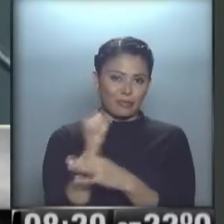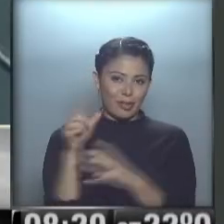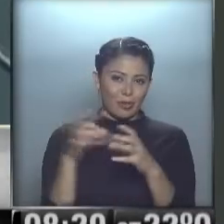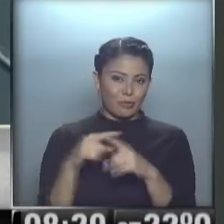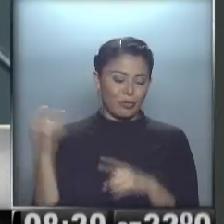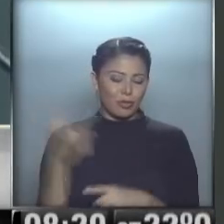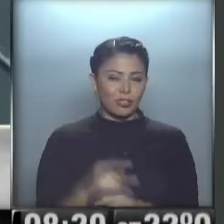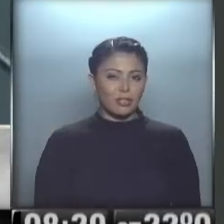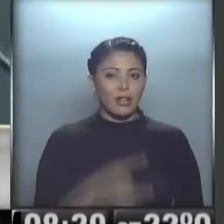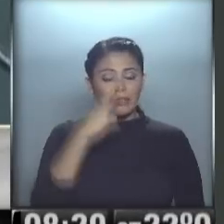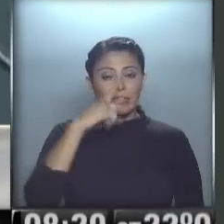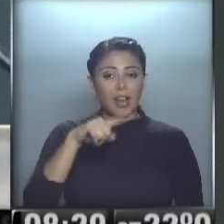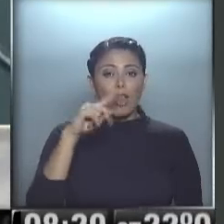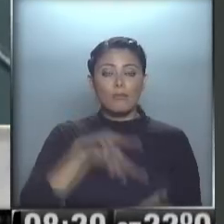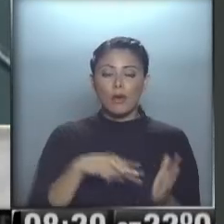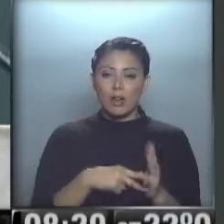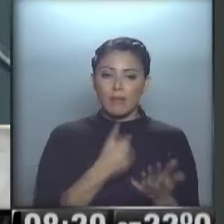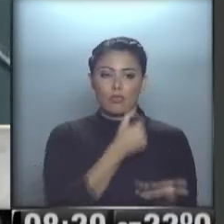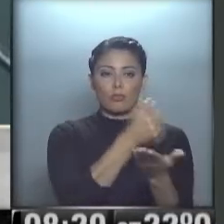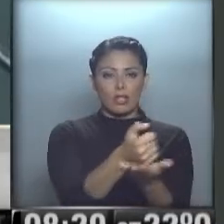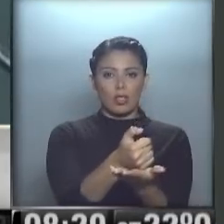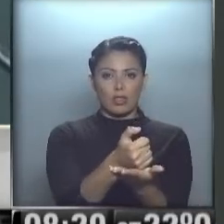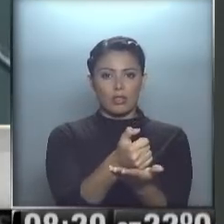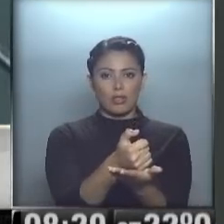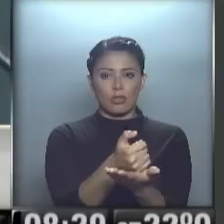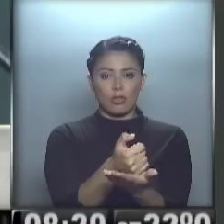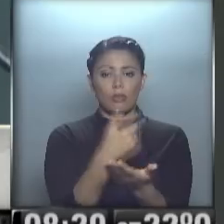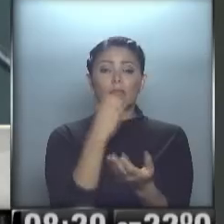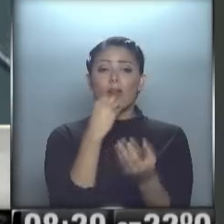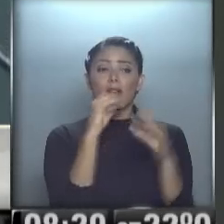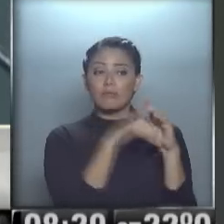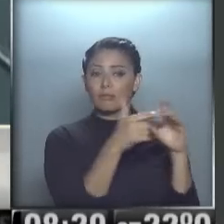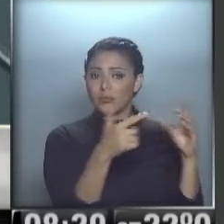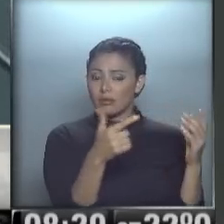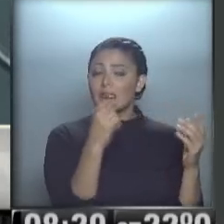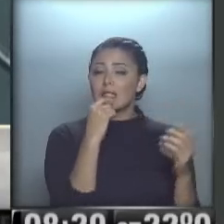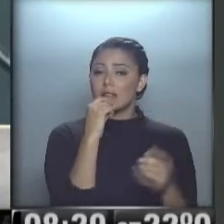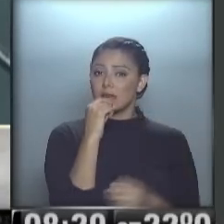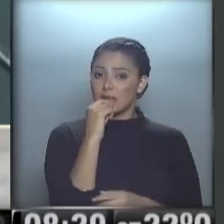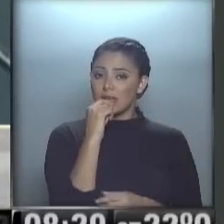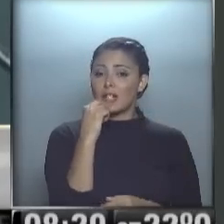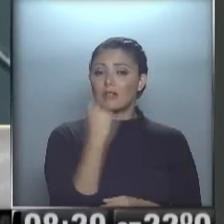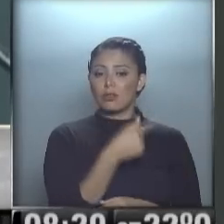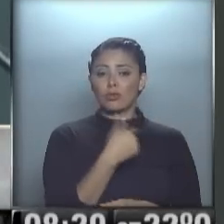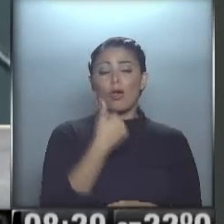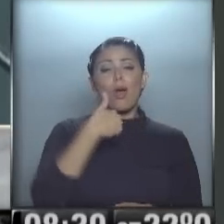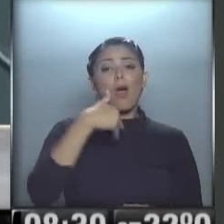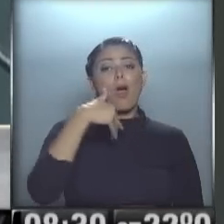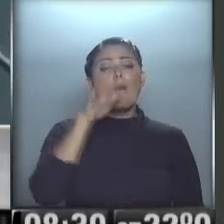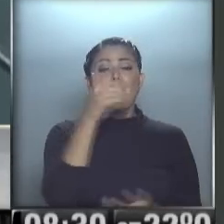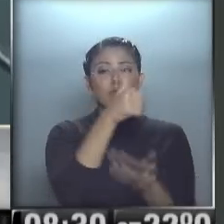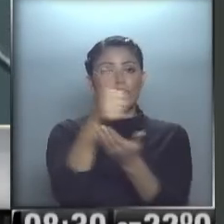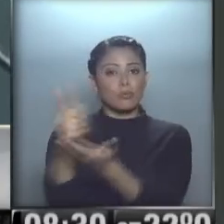finalmente el problema de subsidio es un problema de ingreso disponible eh si tenemos un mayor componente de